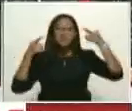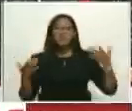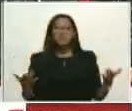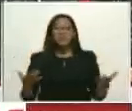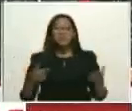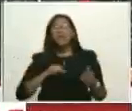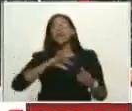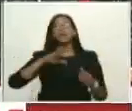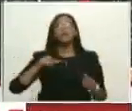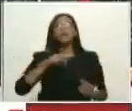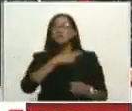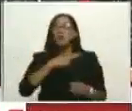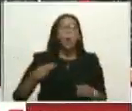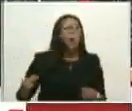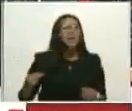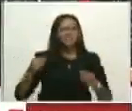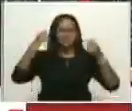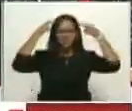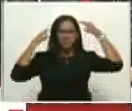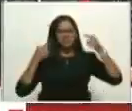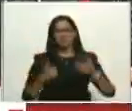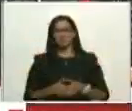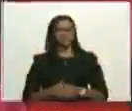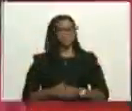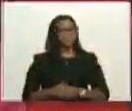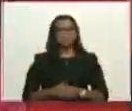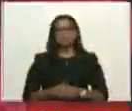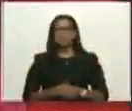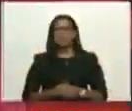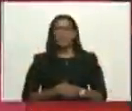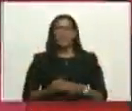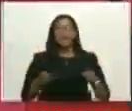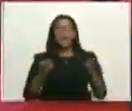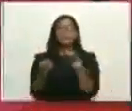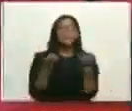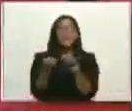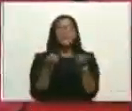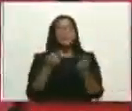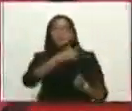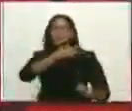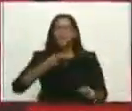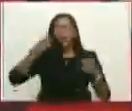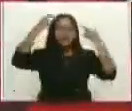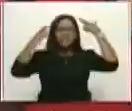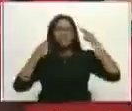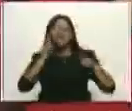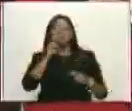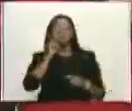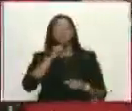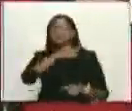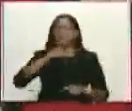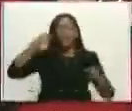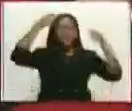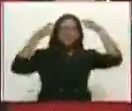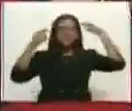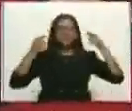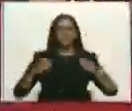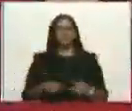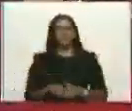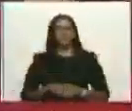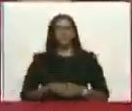es chavista, no es chavista. El manipulador no es chavista, el mentiroso no es chavista.